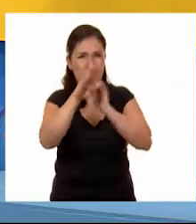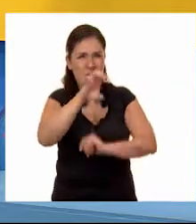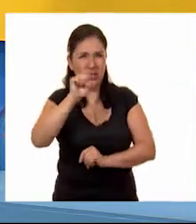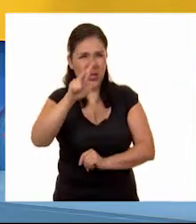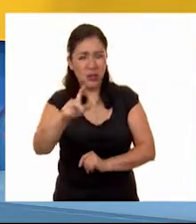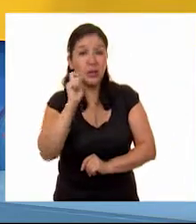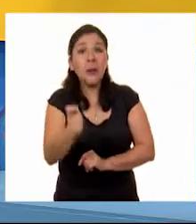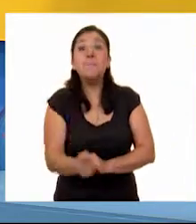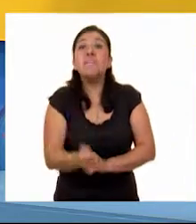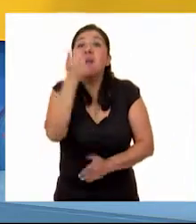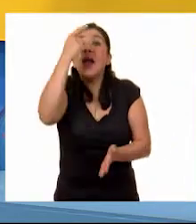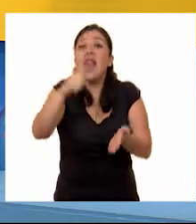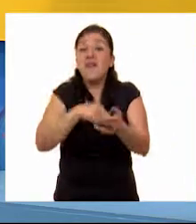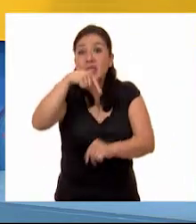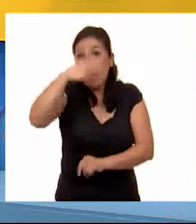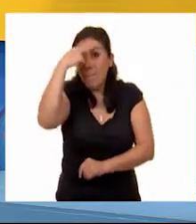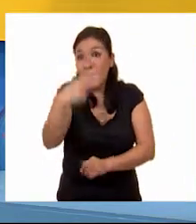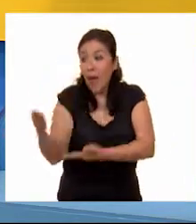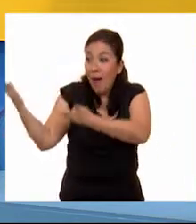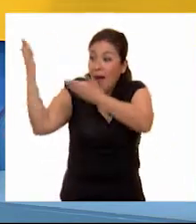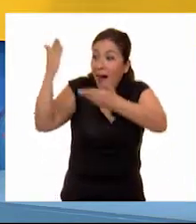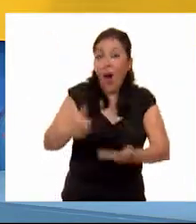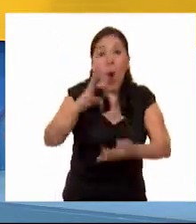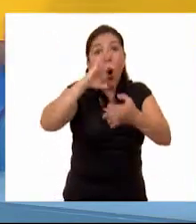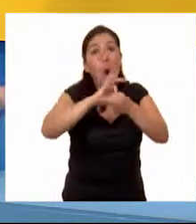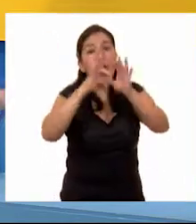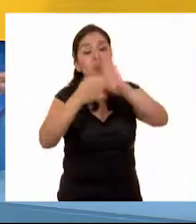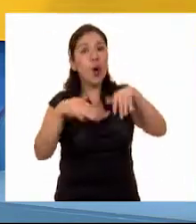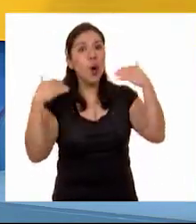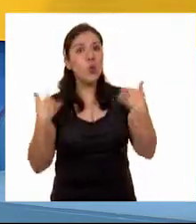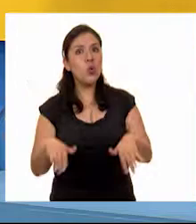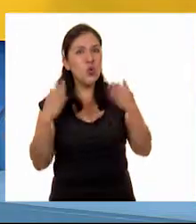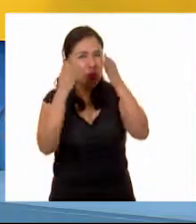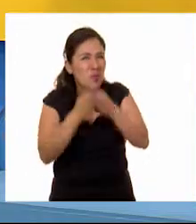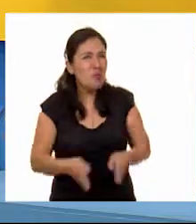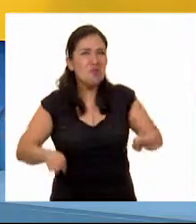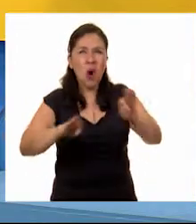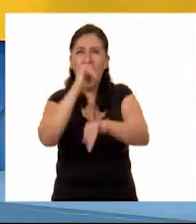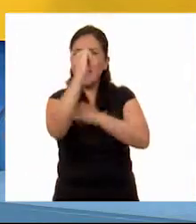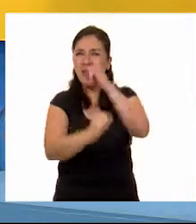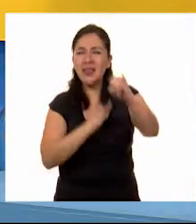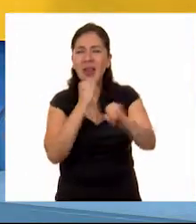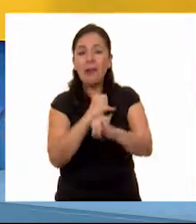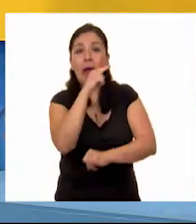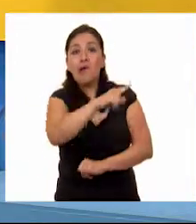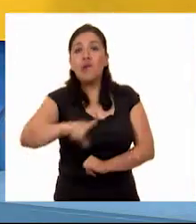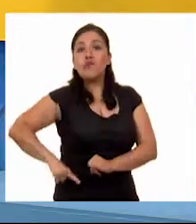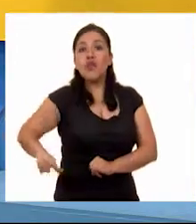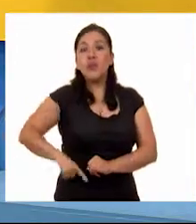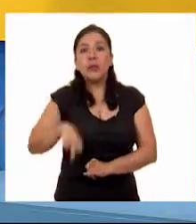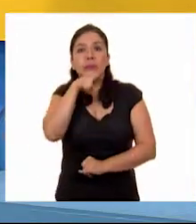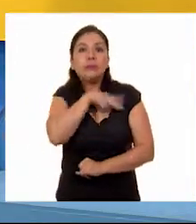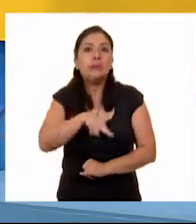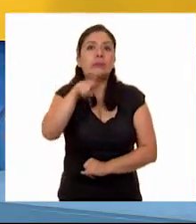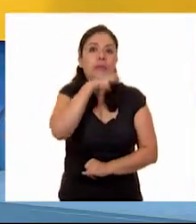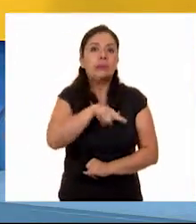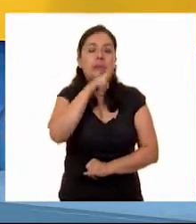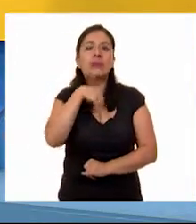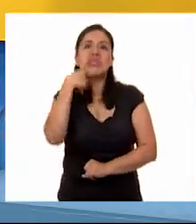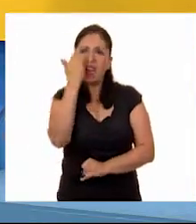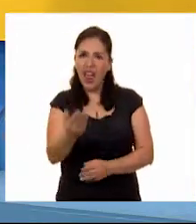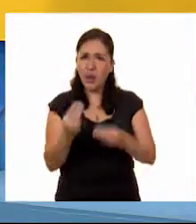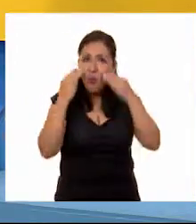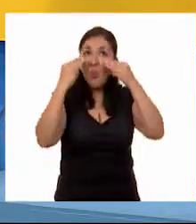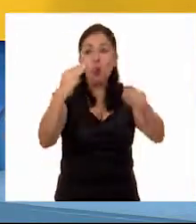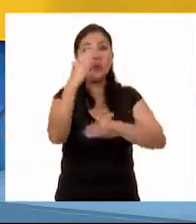que era la primera vez que México recibía un evento internacional como este, la preocupación principal del gobierno era